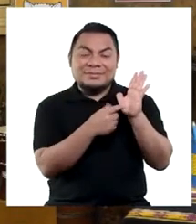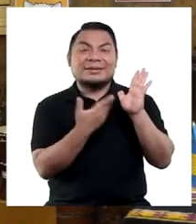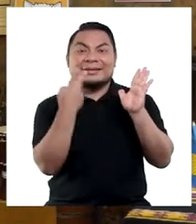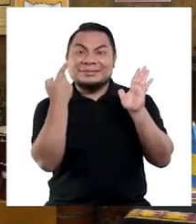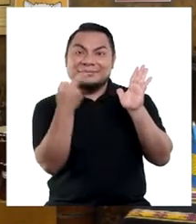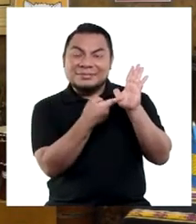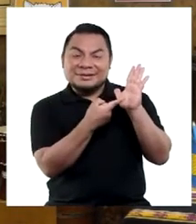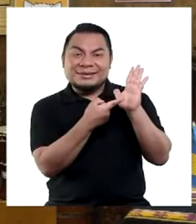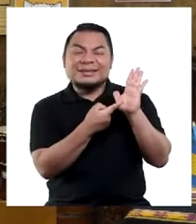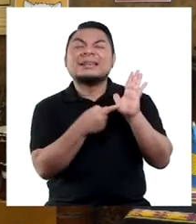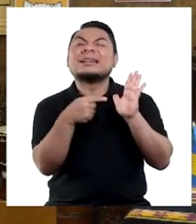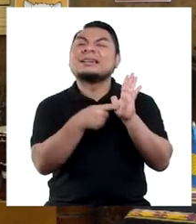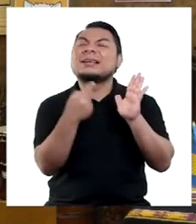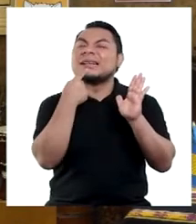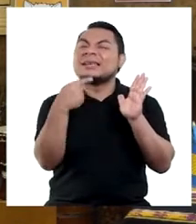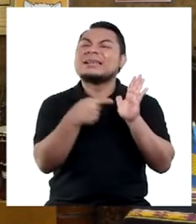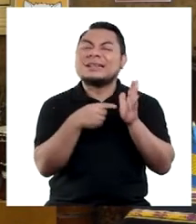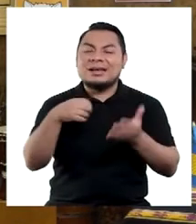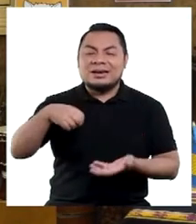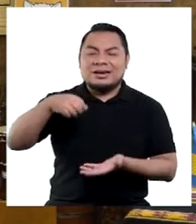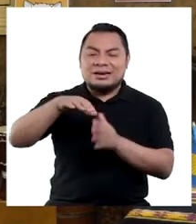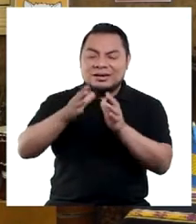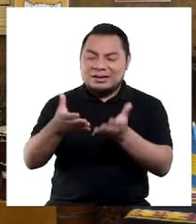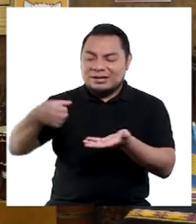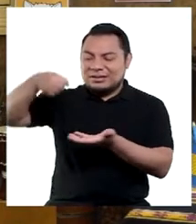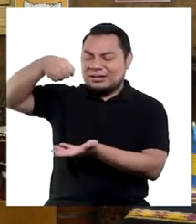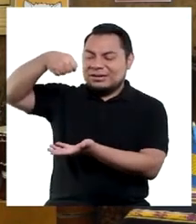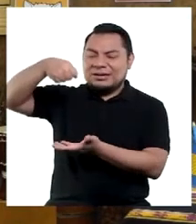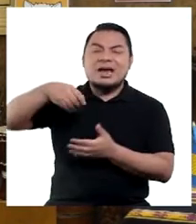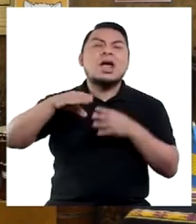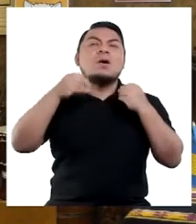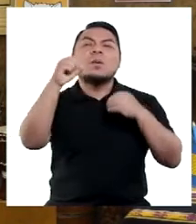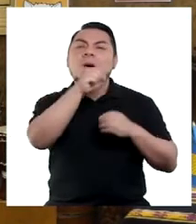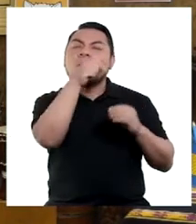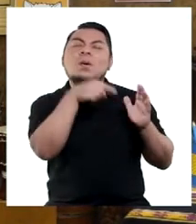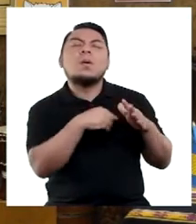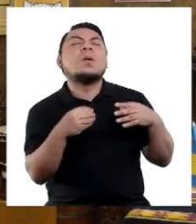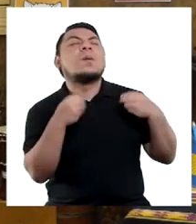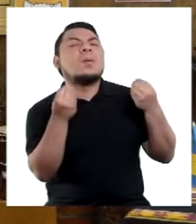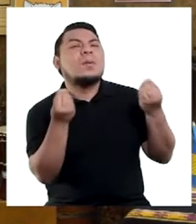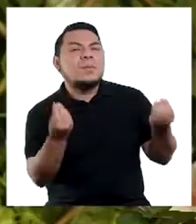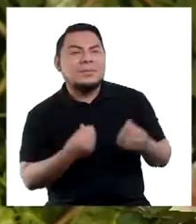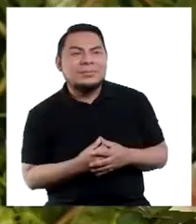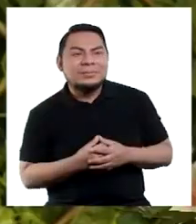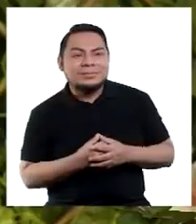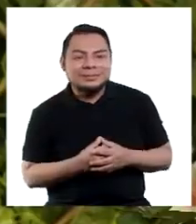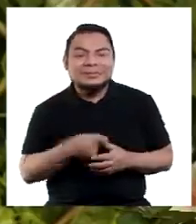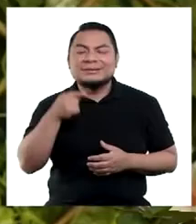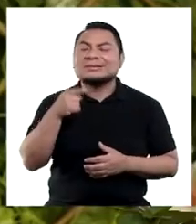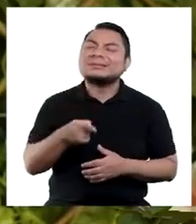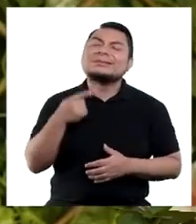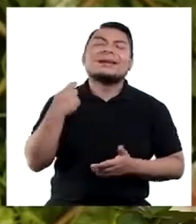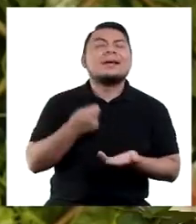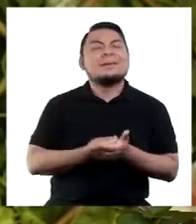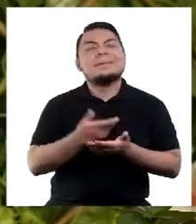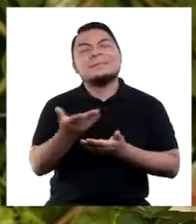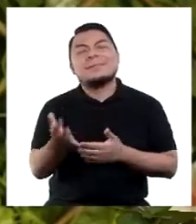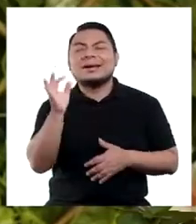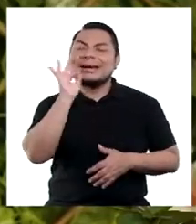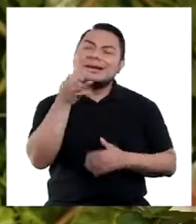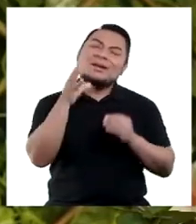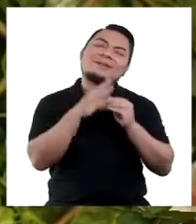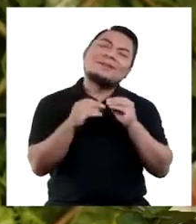mira este detalle que tienen las canastas como crees que cantar dos ricas